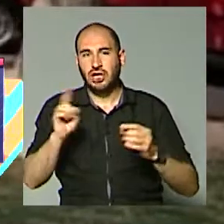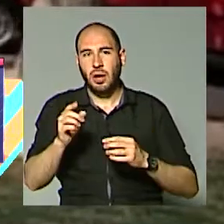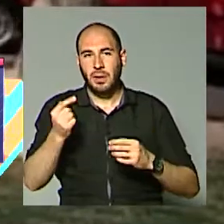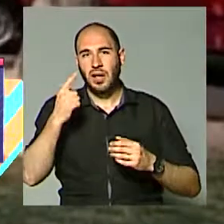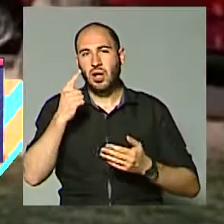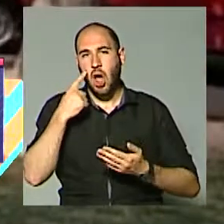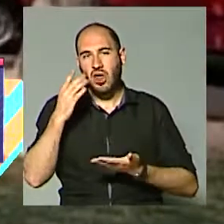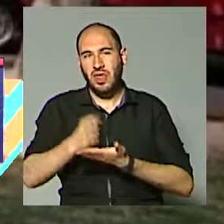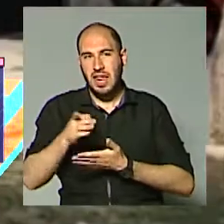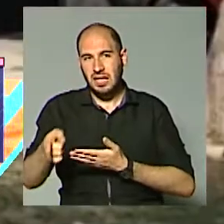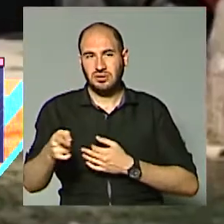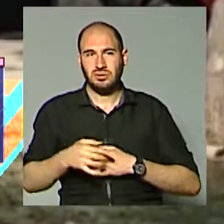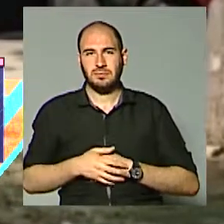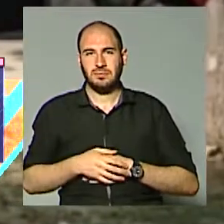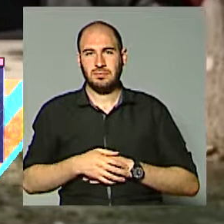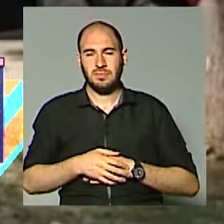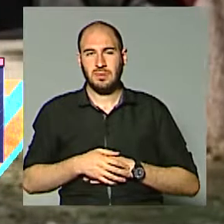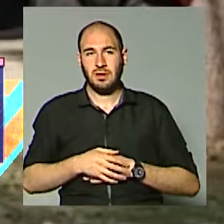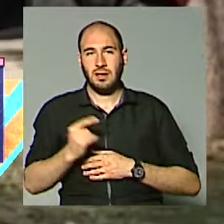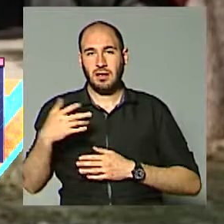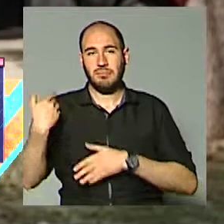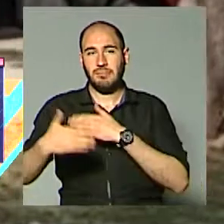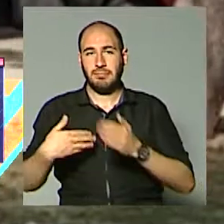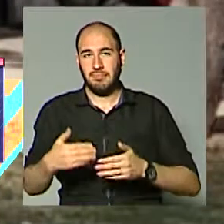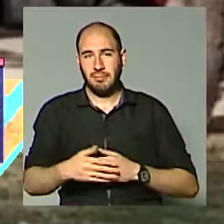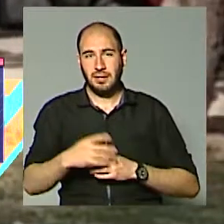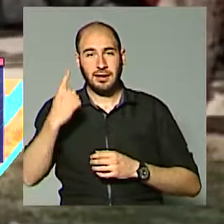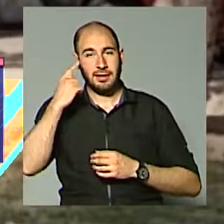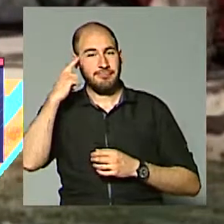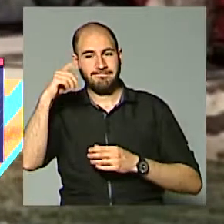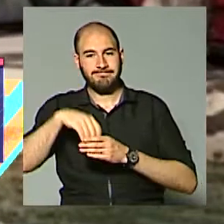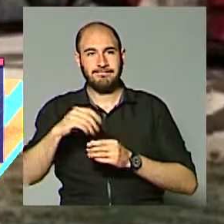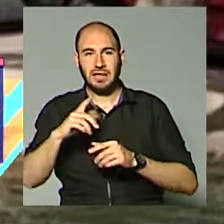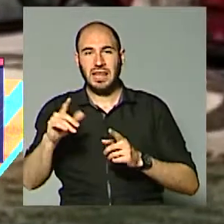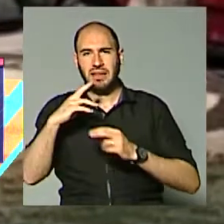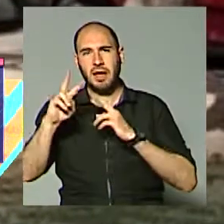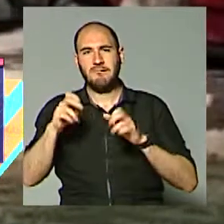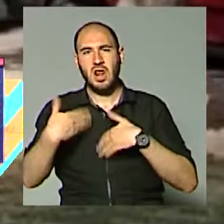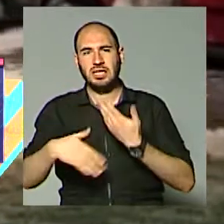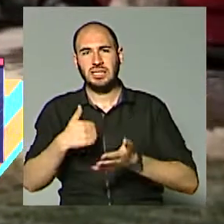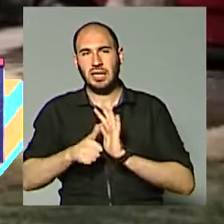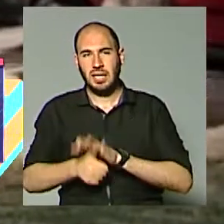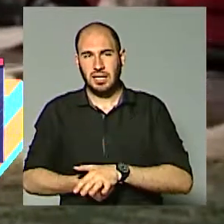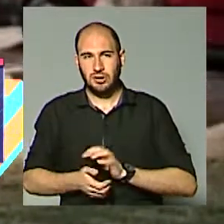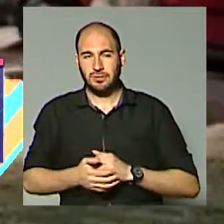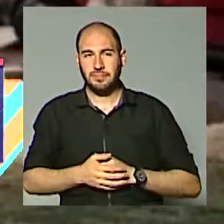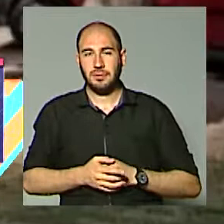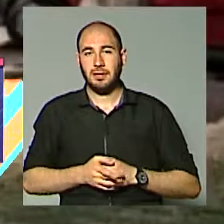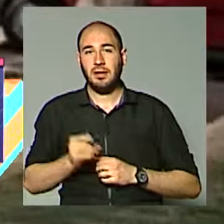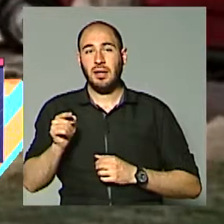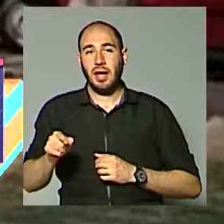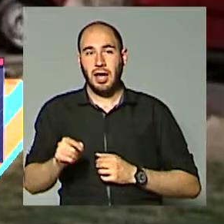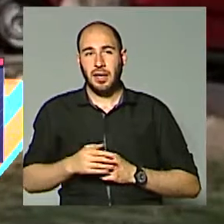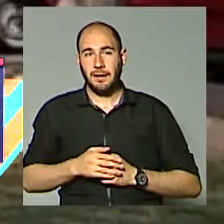el derecho, un derecho construido sin tener en cuenta el flagelo de la violencia de género. Entonces ahí